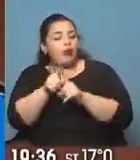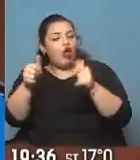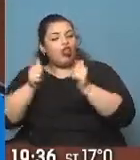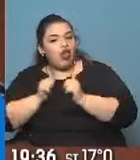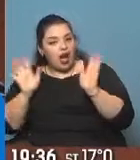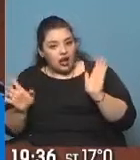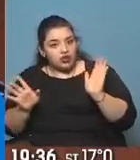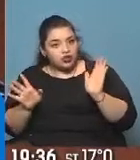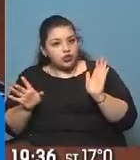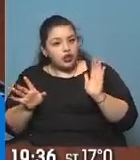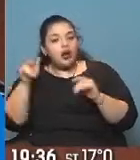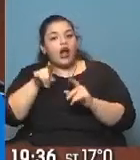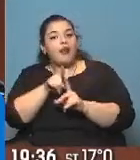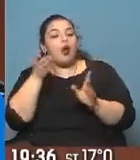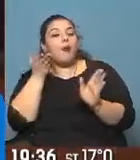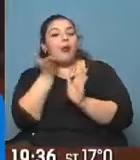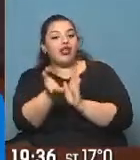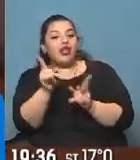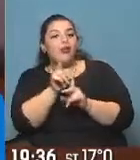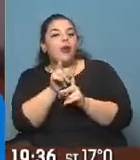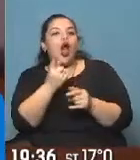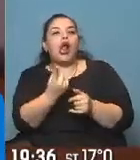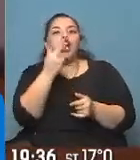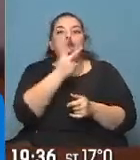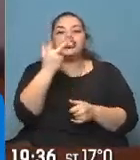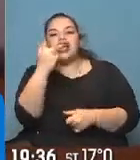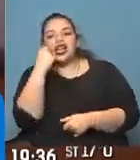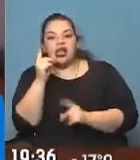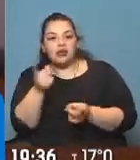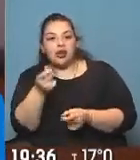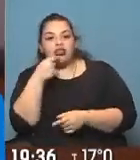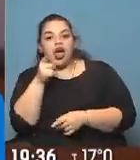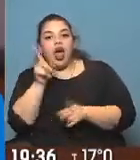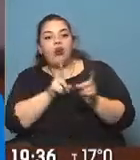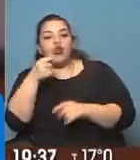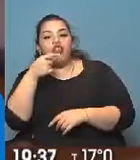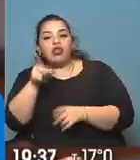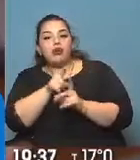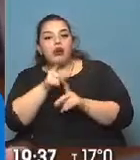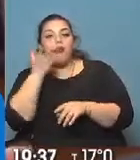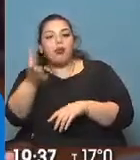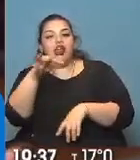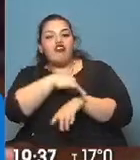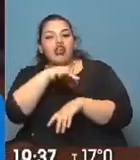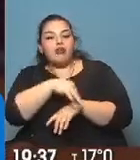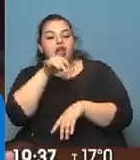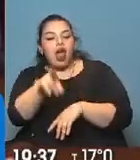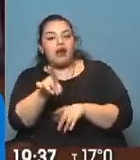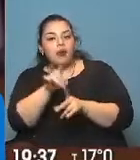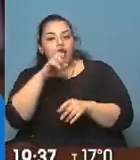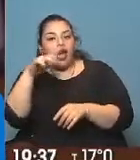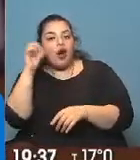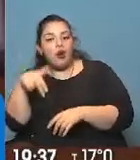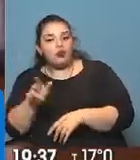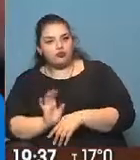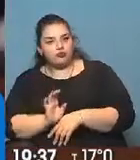informatizado el pedido de licencia hemos descubierto que se piden licencias por enfermedades de cancún o que un médico otorgó 30 licencias